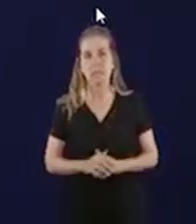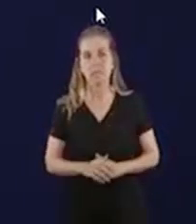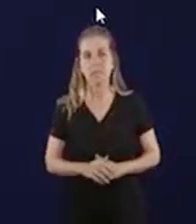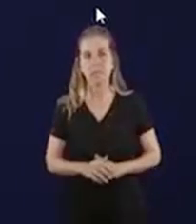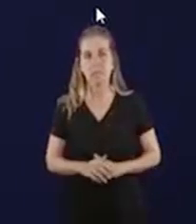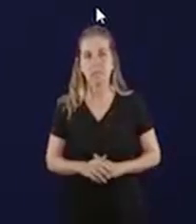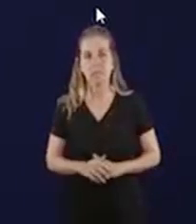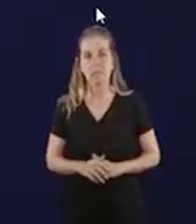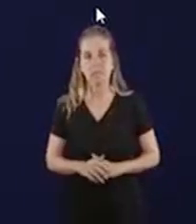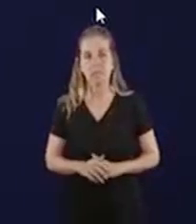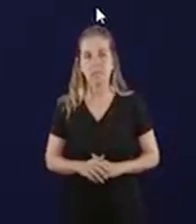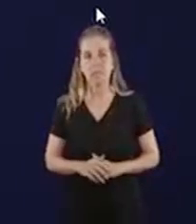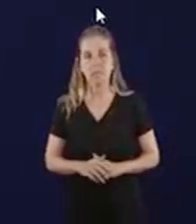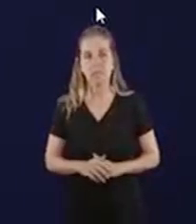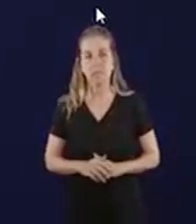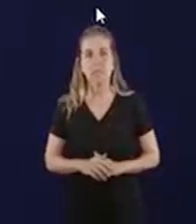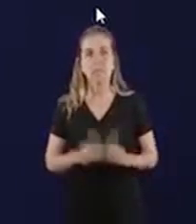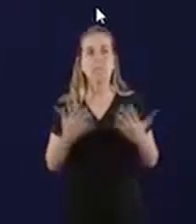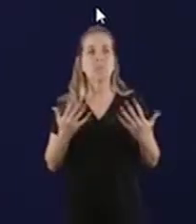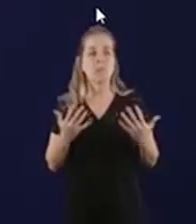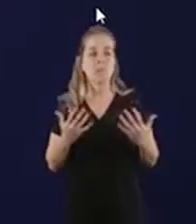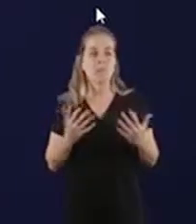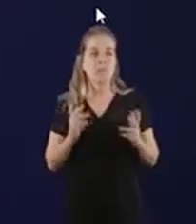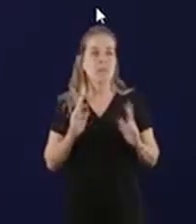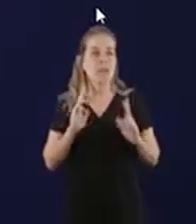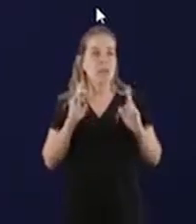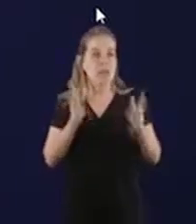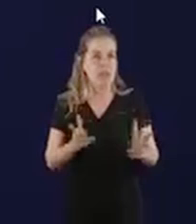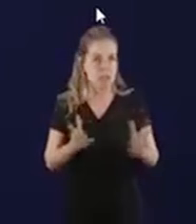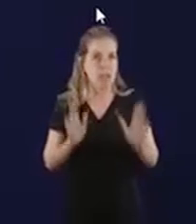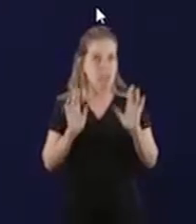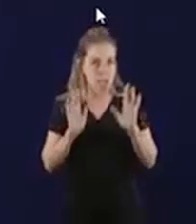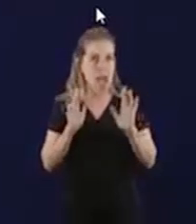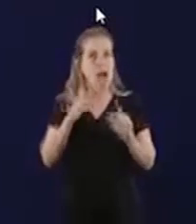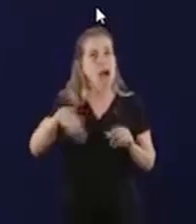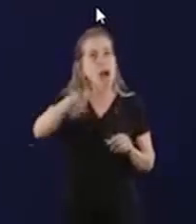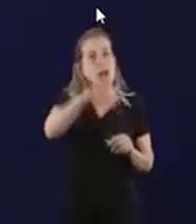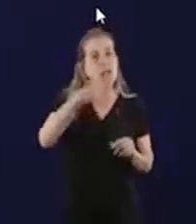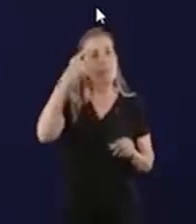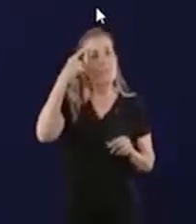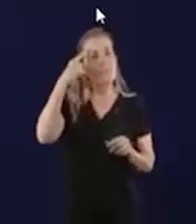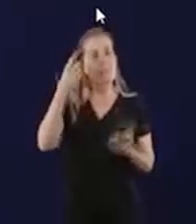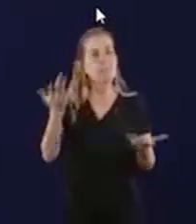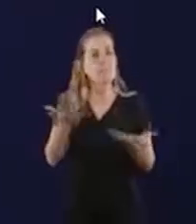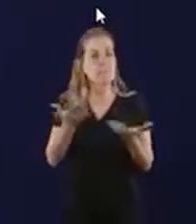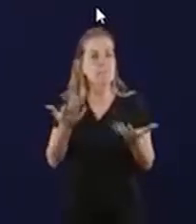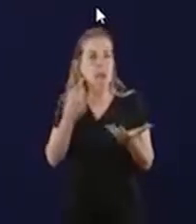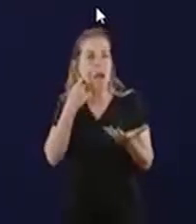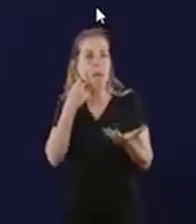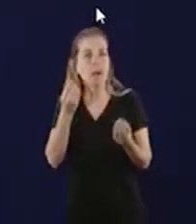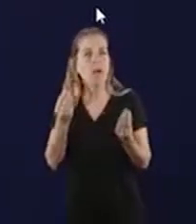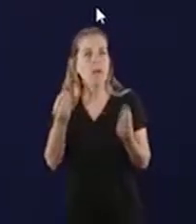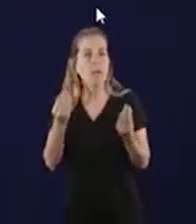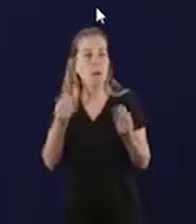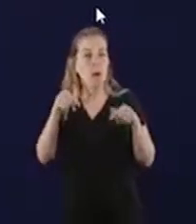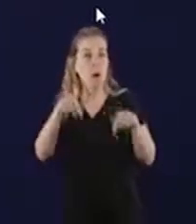y por supuesto que como dije al principio estamos tomando todas las medidas o tomaremos tod las medidas hasta hoy